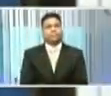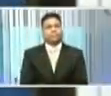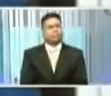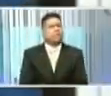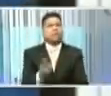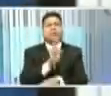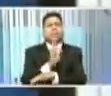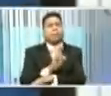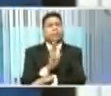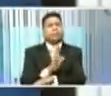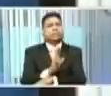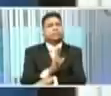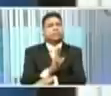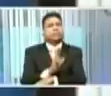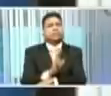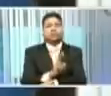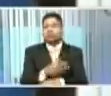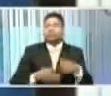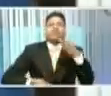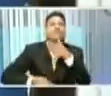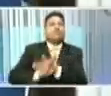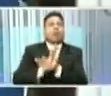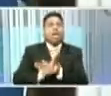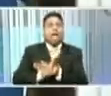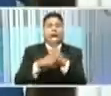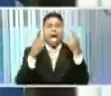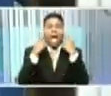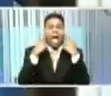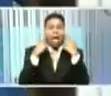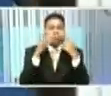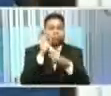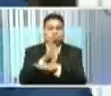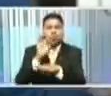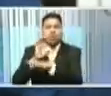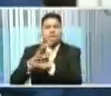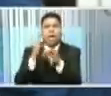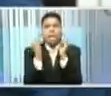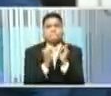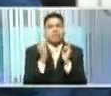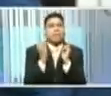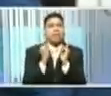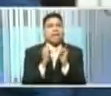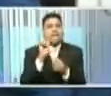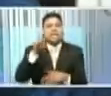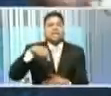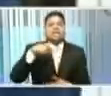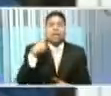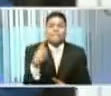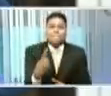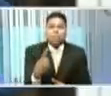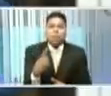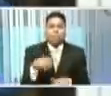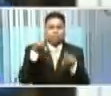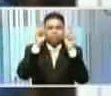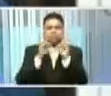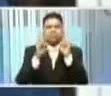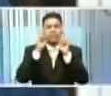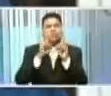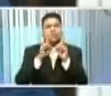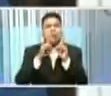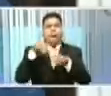Inmediatamente fue, le atendieron su bebé, y además después se convirtió en facilitadora de la misión Riva.